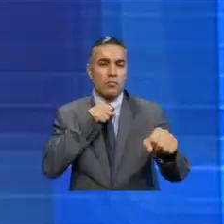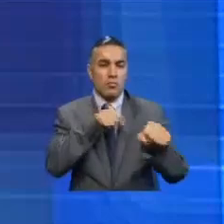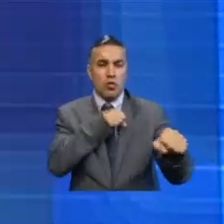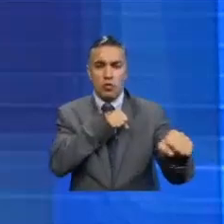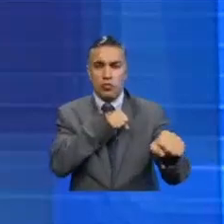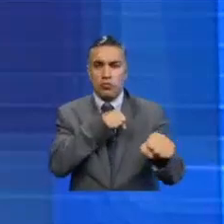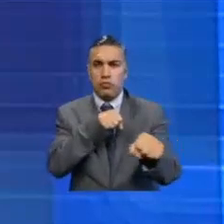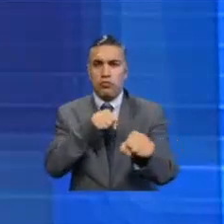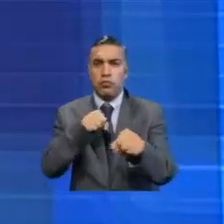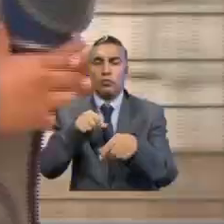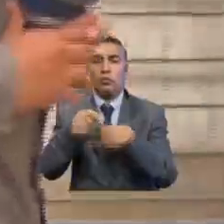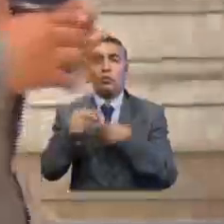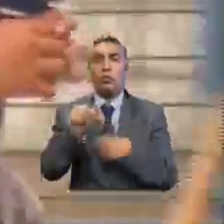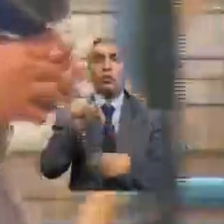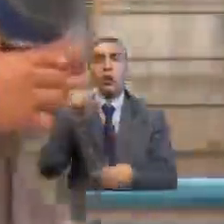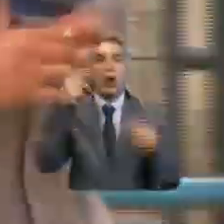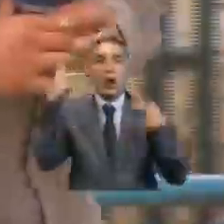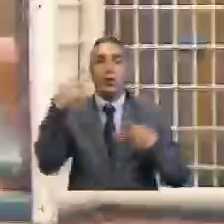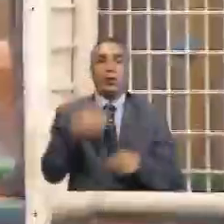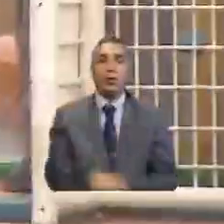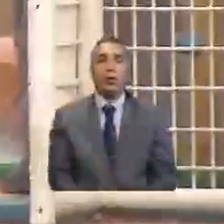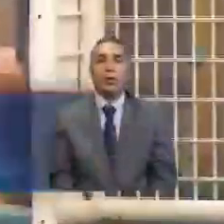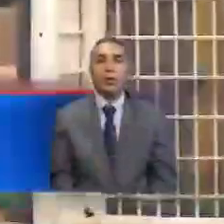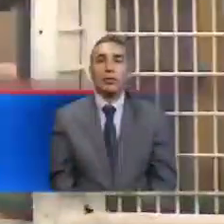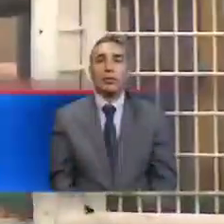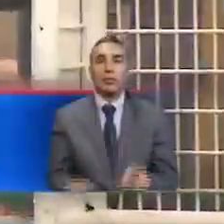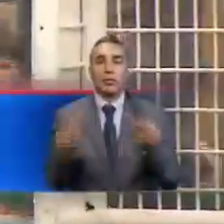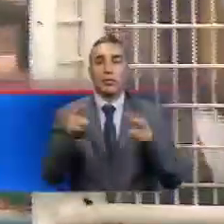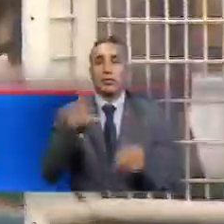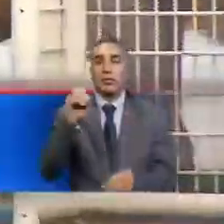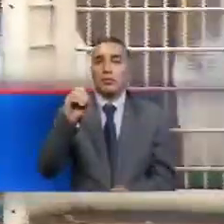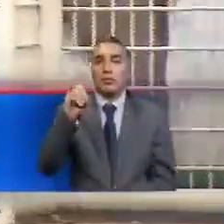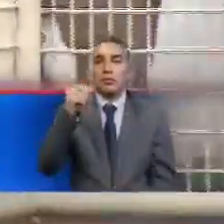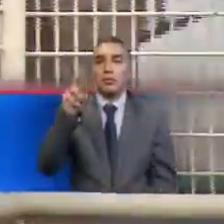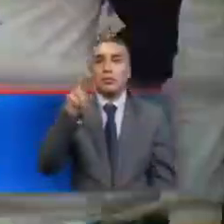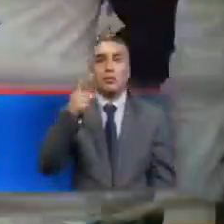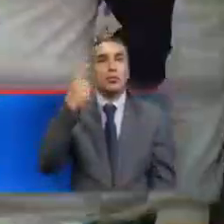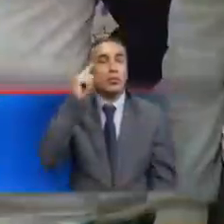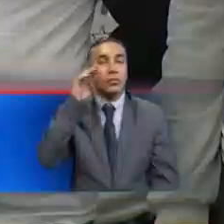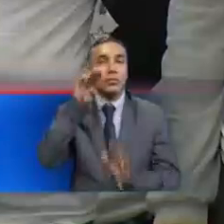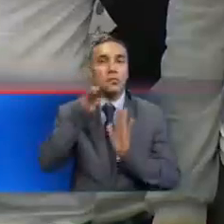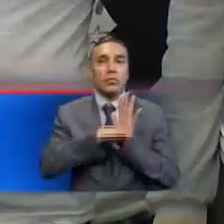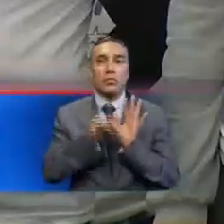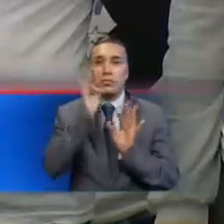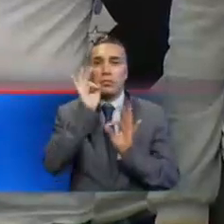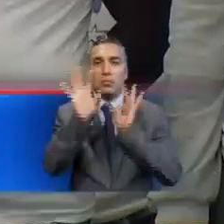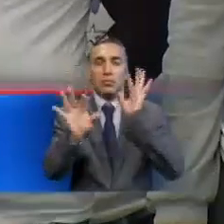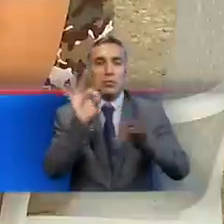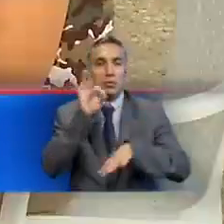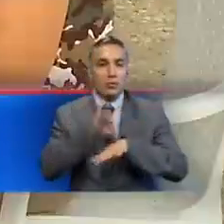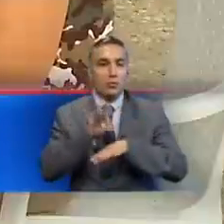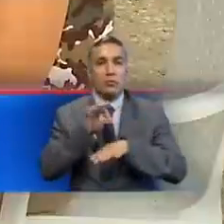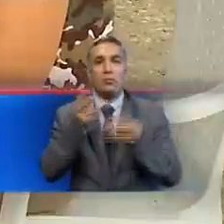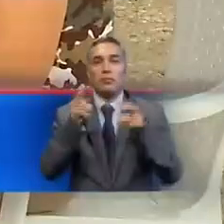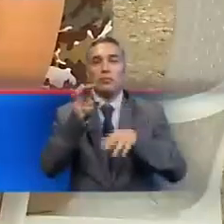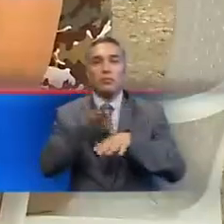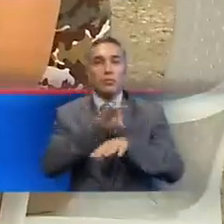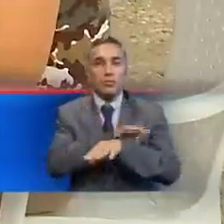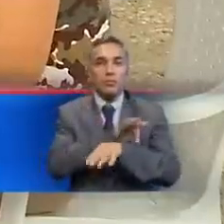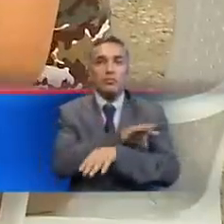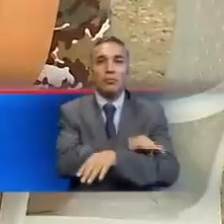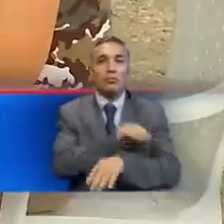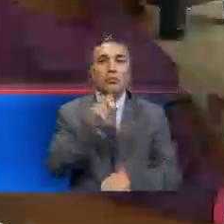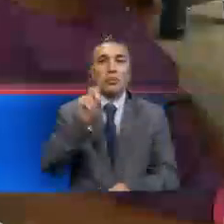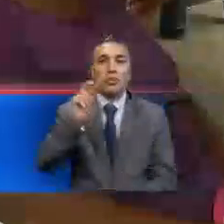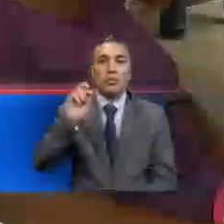la Ciudadela, la Arbolada y en el Cóndor. Se busca evitar pues la proliferación de mosquitos transmisores del